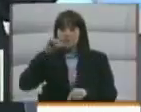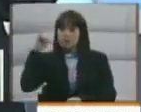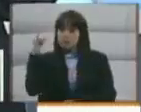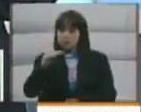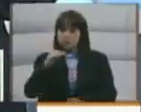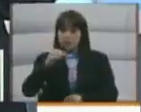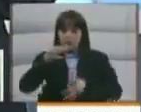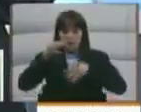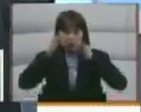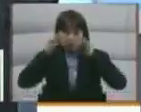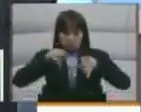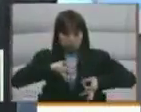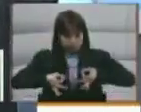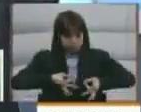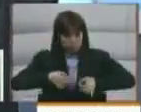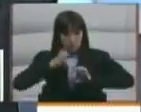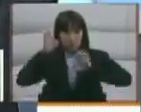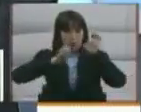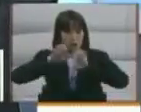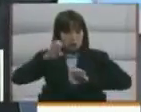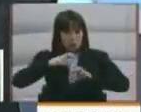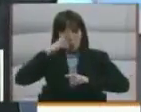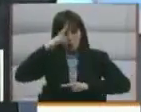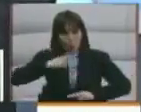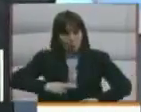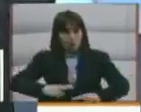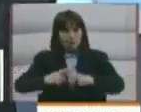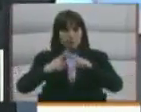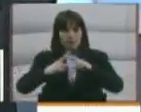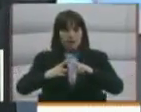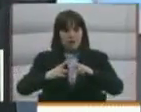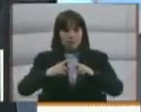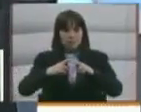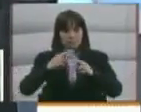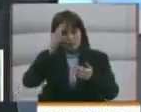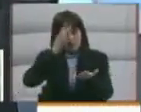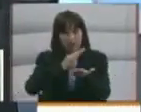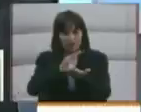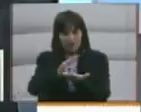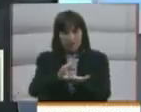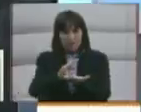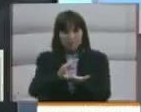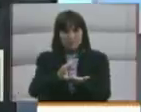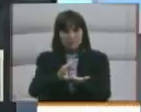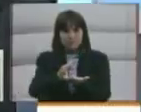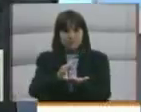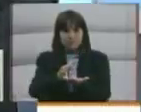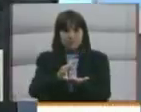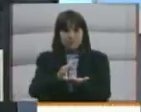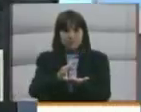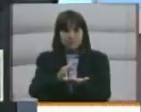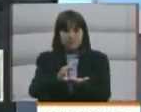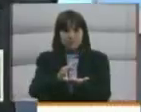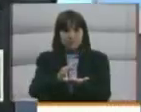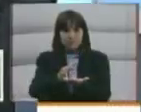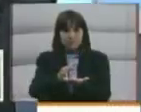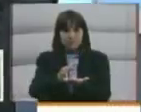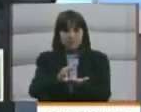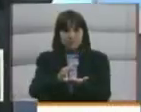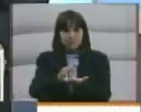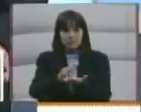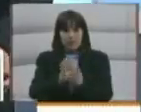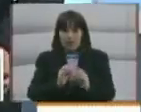autocrítica, cuando es honesta y es leal, es parte y es el inicio